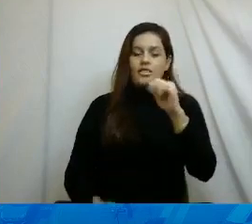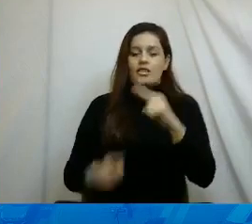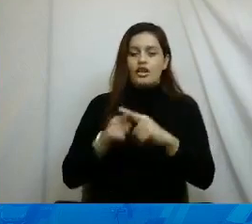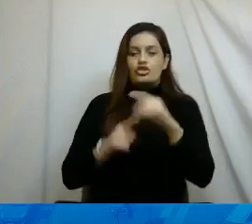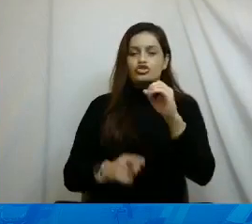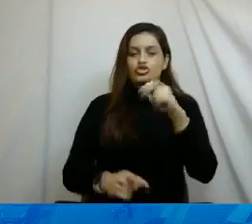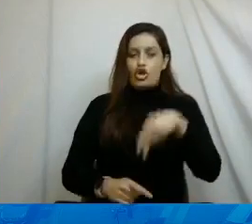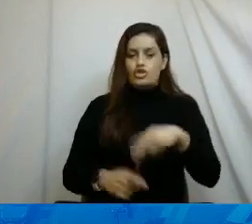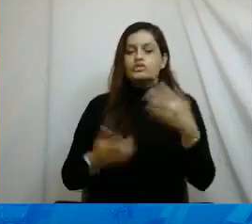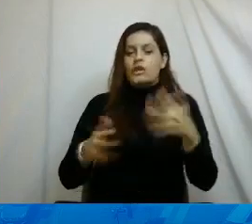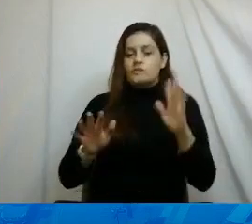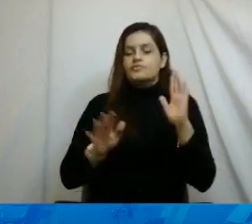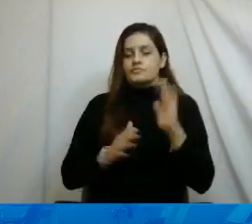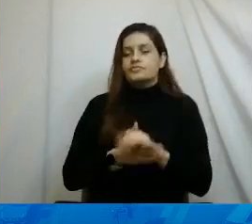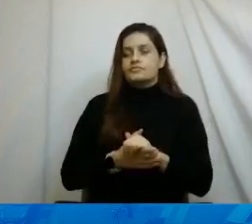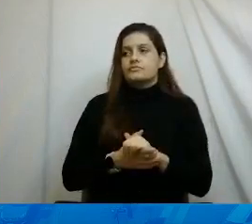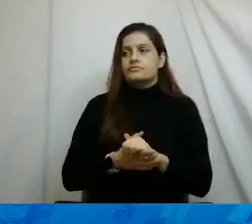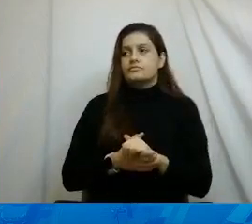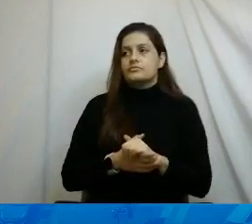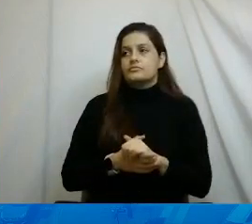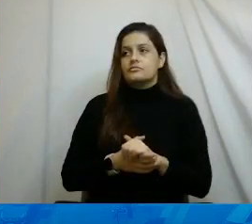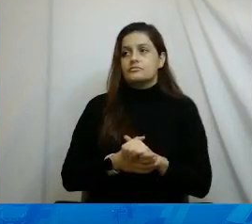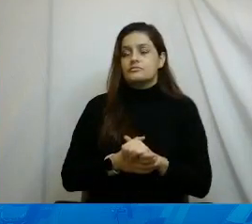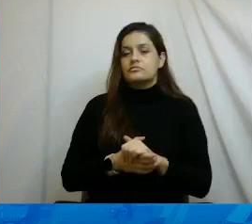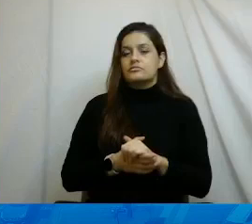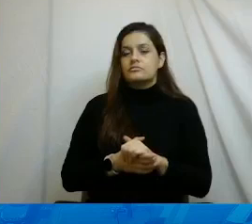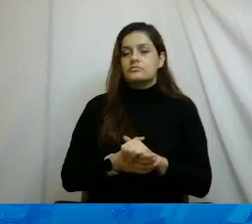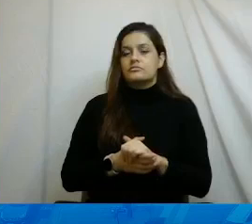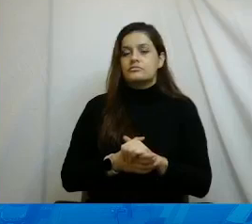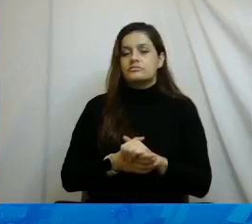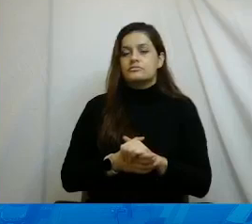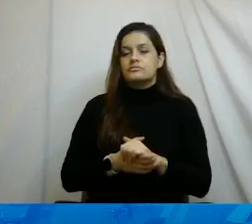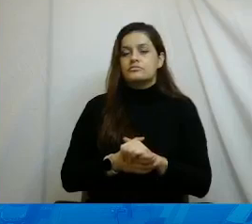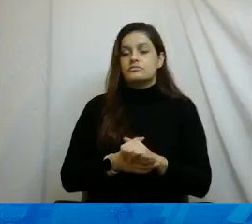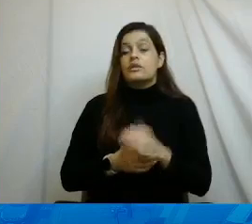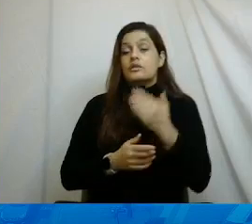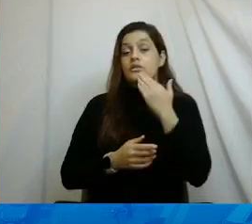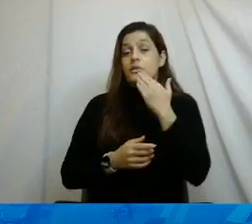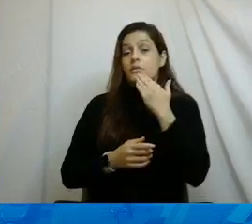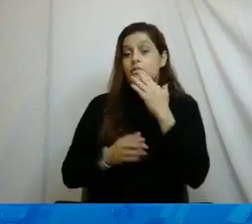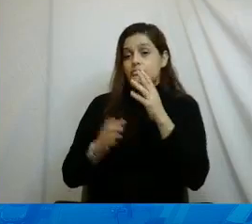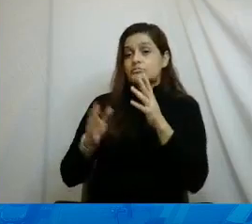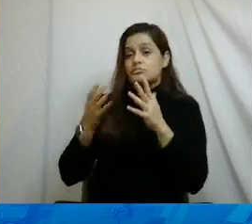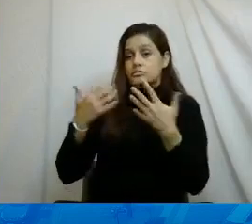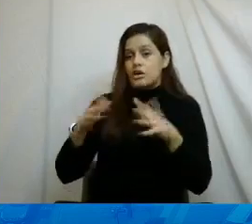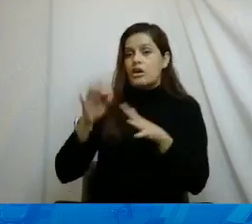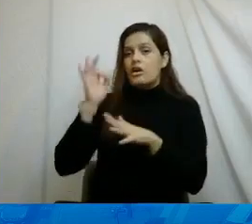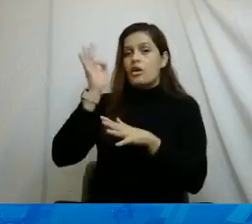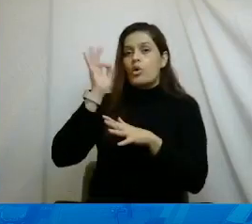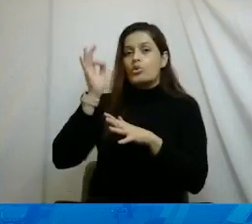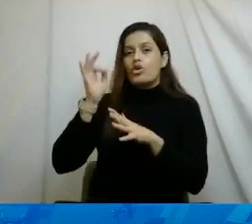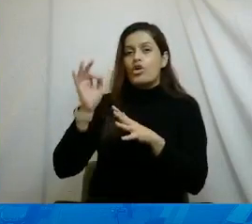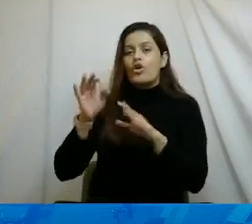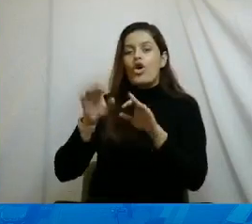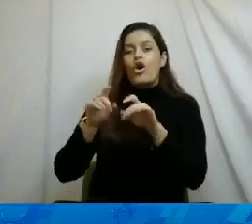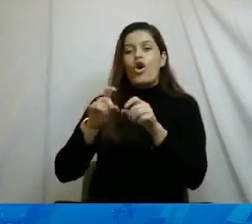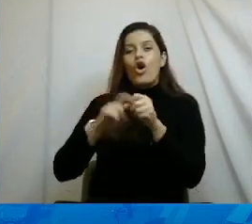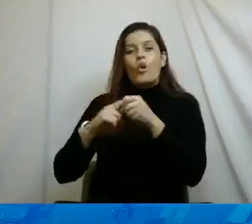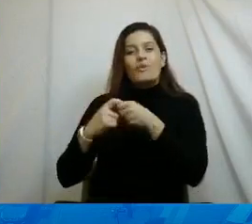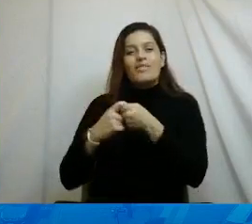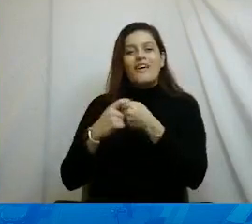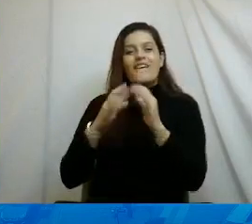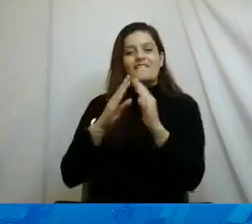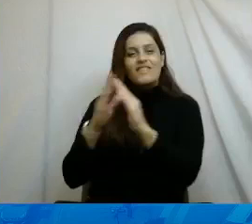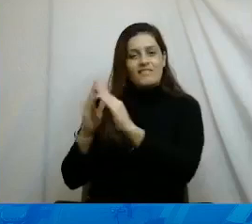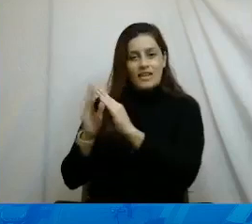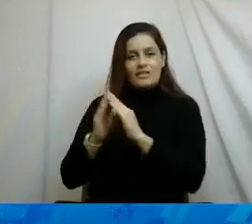Está abordado ese caso, concejal. También nos reunimos con el comité de vivienda que representa el vecino Millalén. De